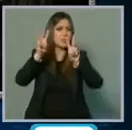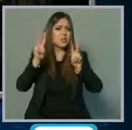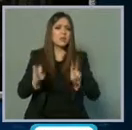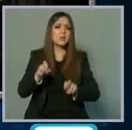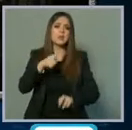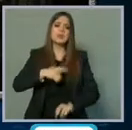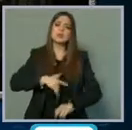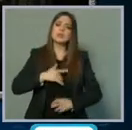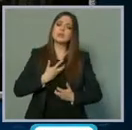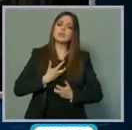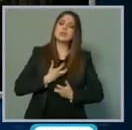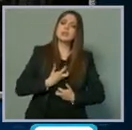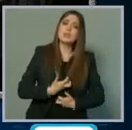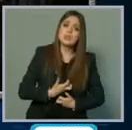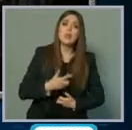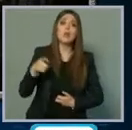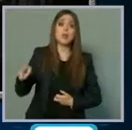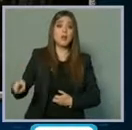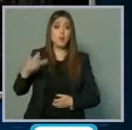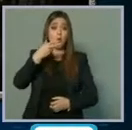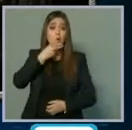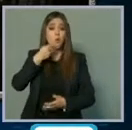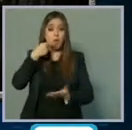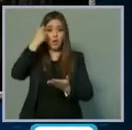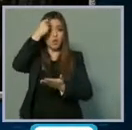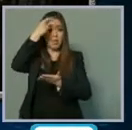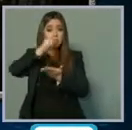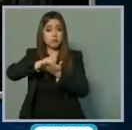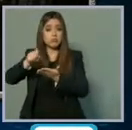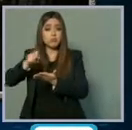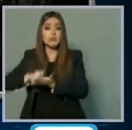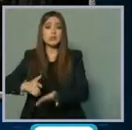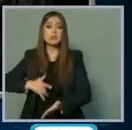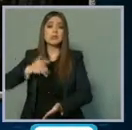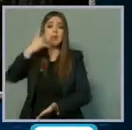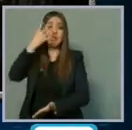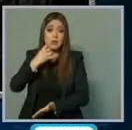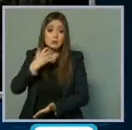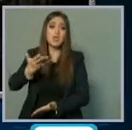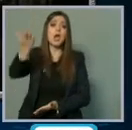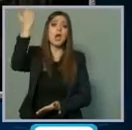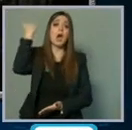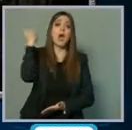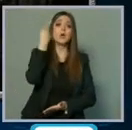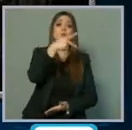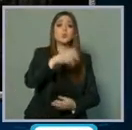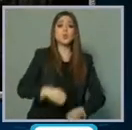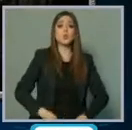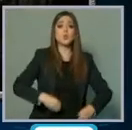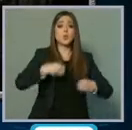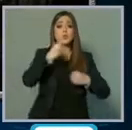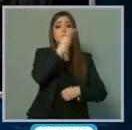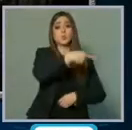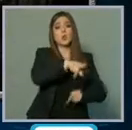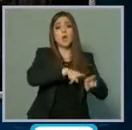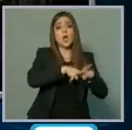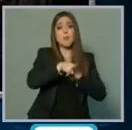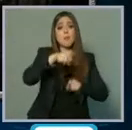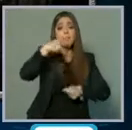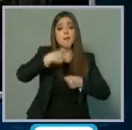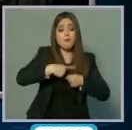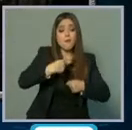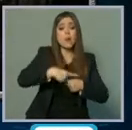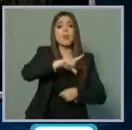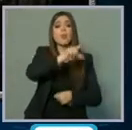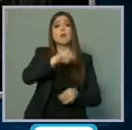autor dice que es la obra más triste que ha escrito. Él tenía a su hermana enferma, la tuvo en un psiquiátrico, la tuvieron que operar. Aquí